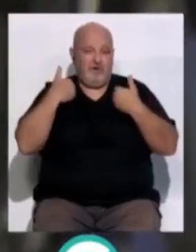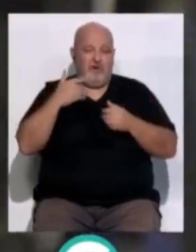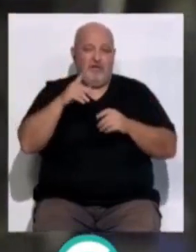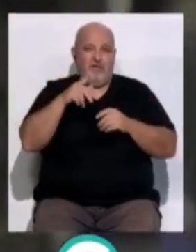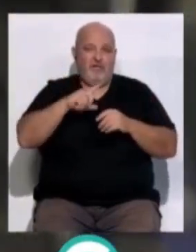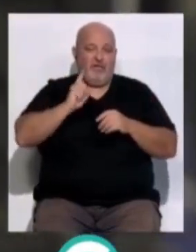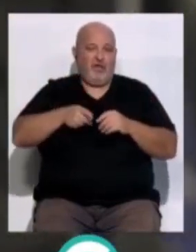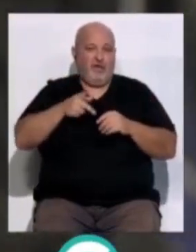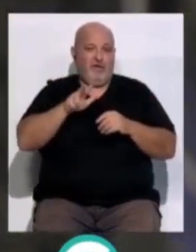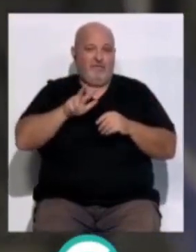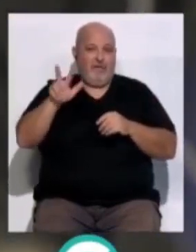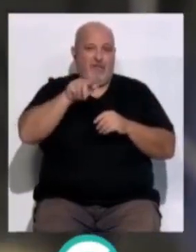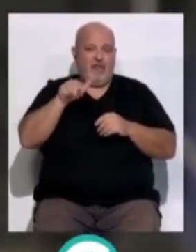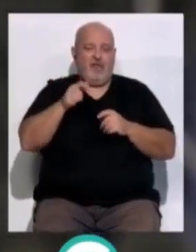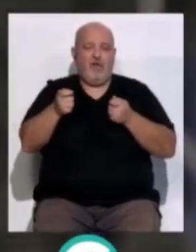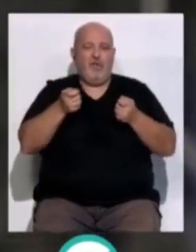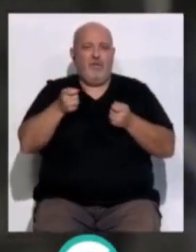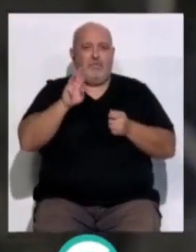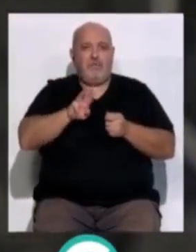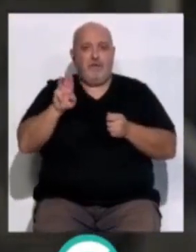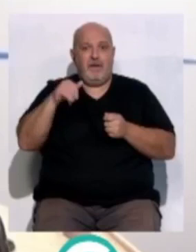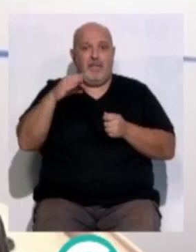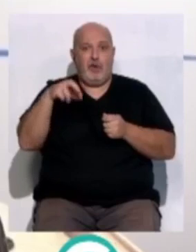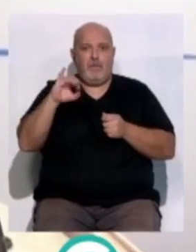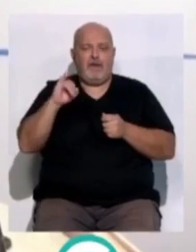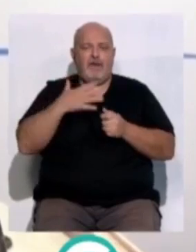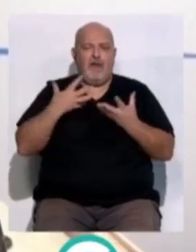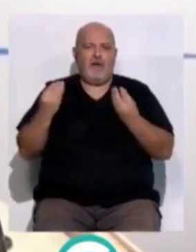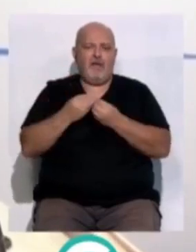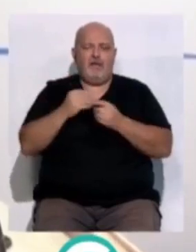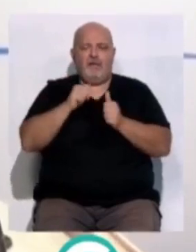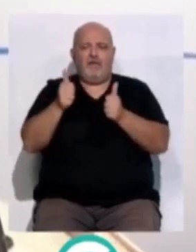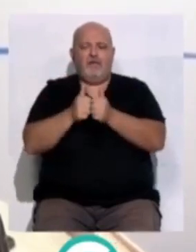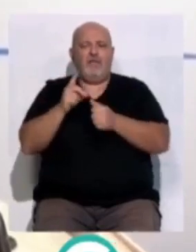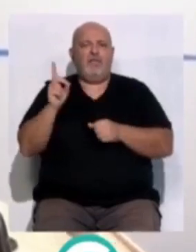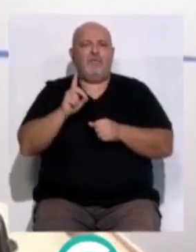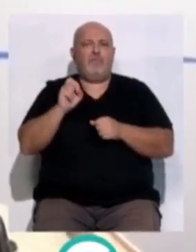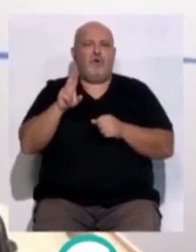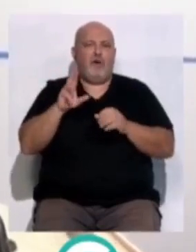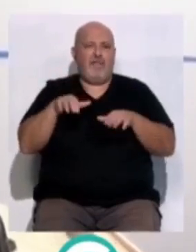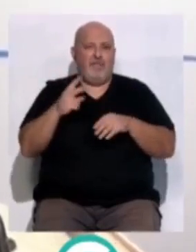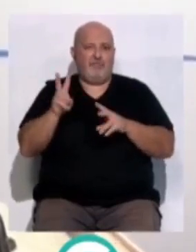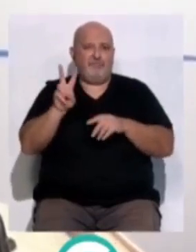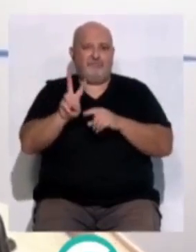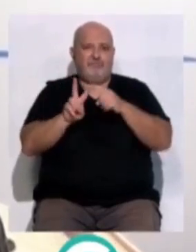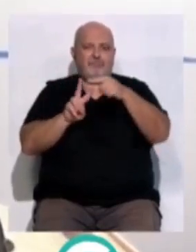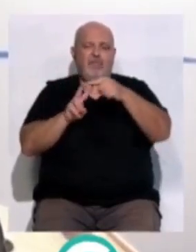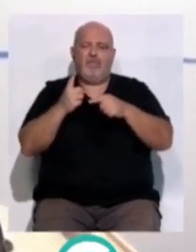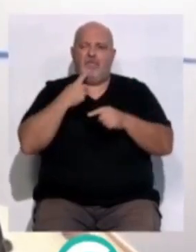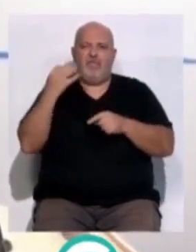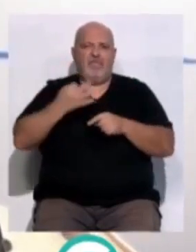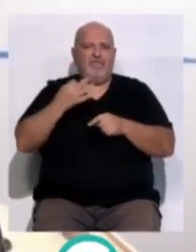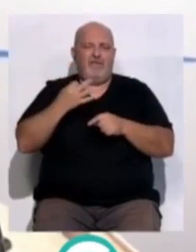de su partido, el coordinador provincial del PP, Ignacio Romaní, acompañado del también diputado por Cádiz, Pedro Gallardo, ha apelado a sumarse